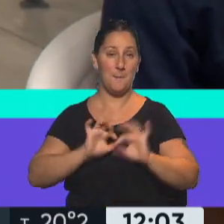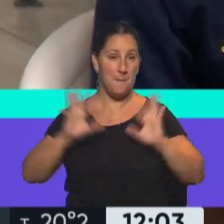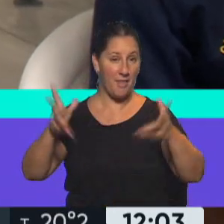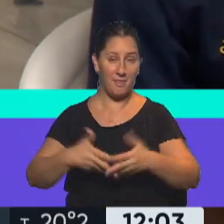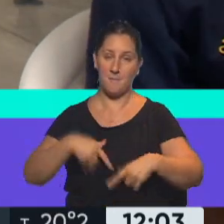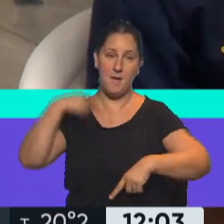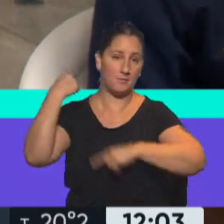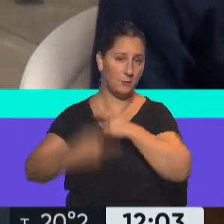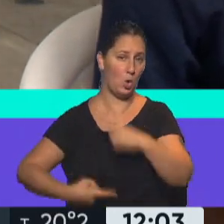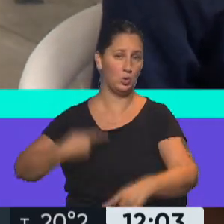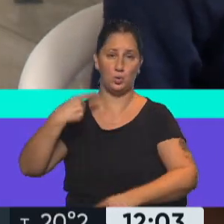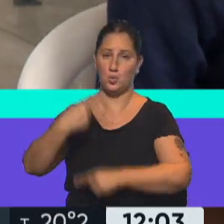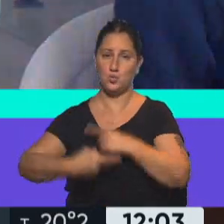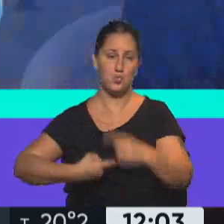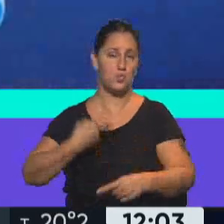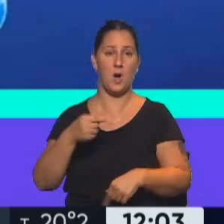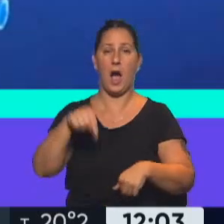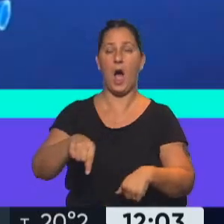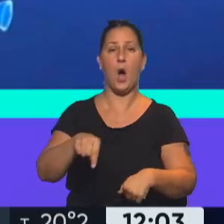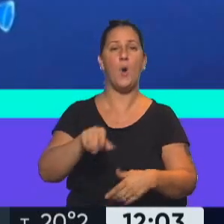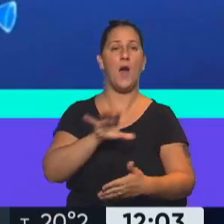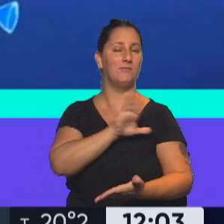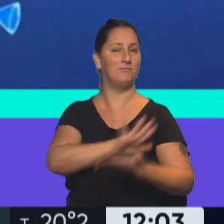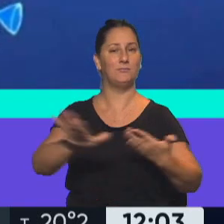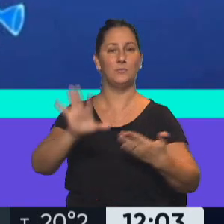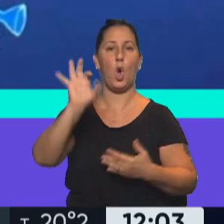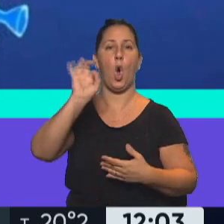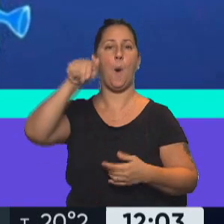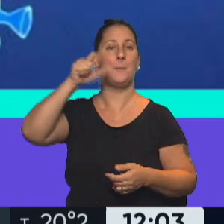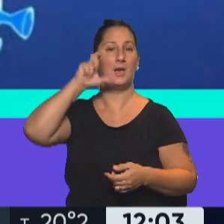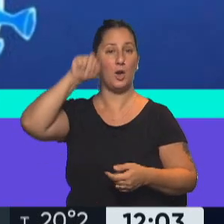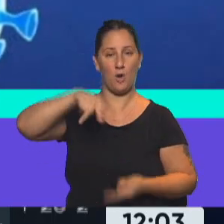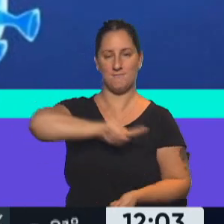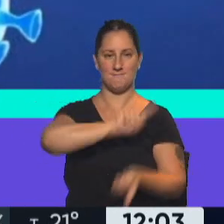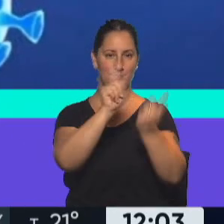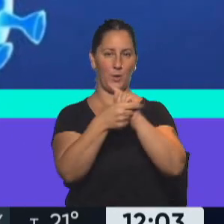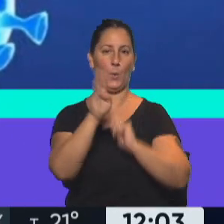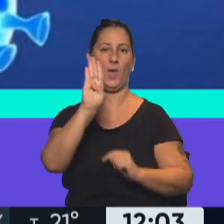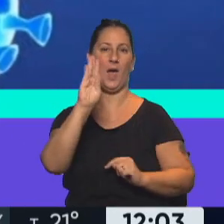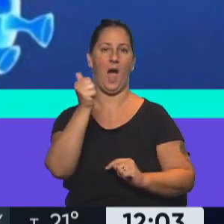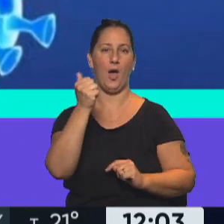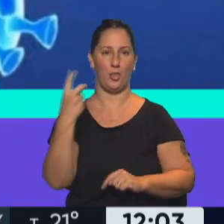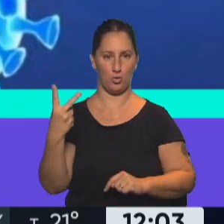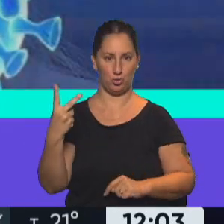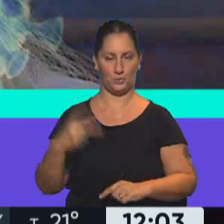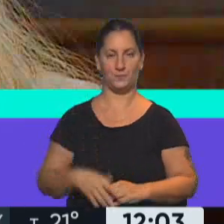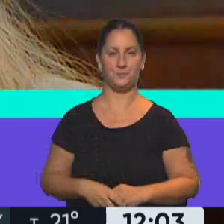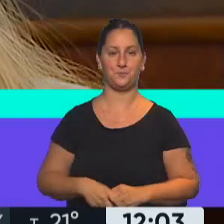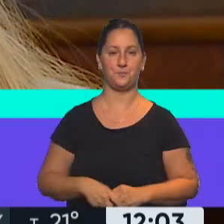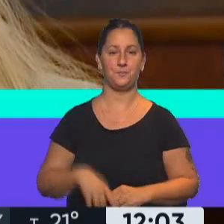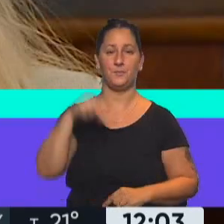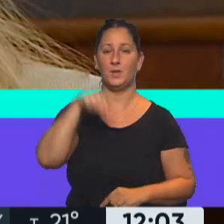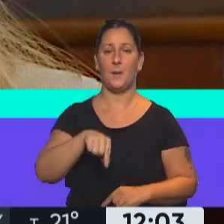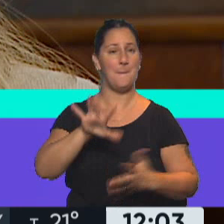tregua. Estamos frente a una nueva forma de Omicron, la BA2. Se está comportando como